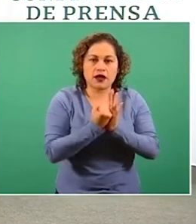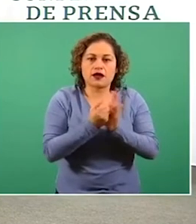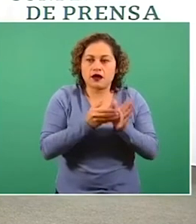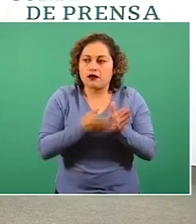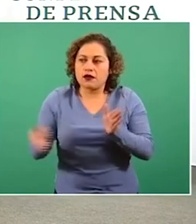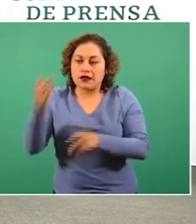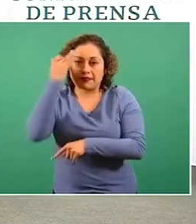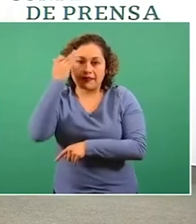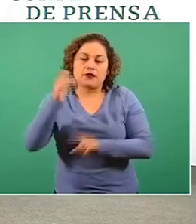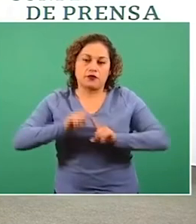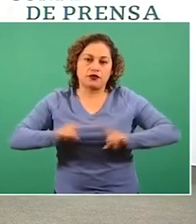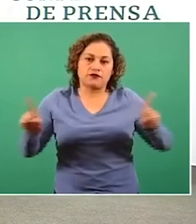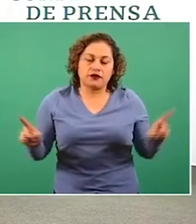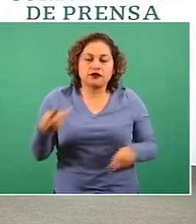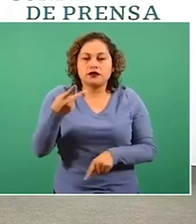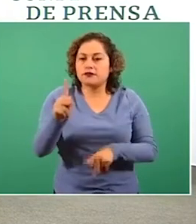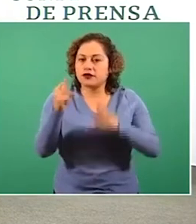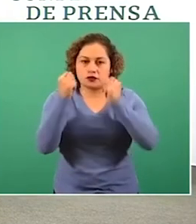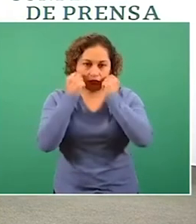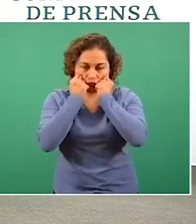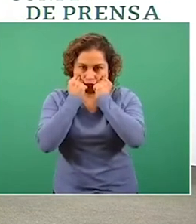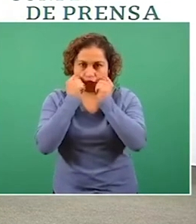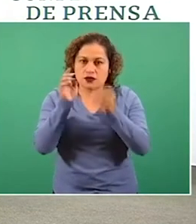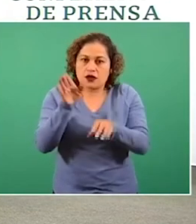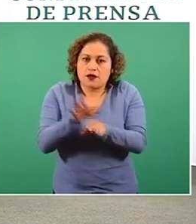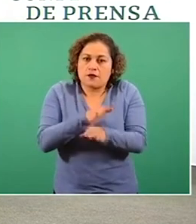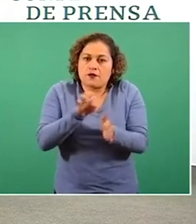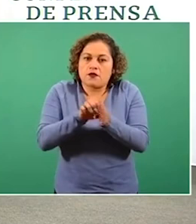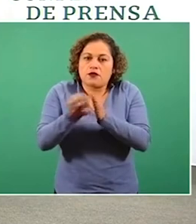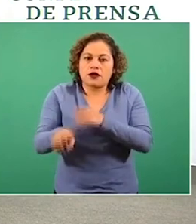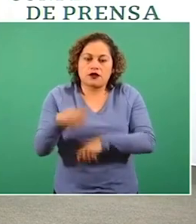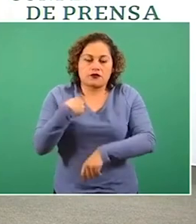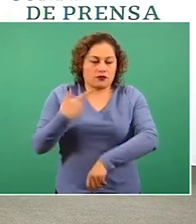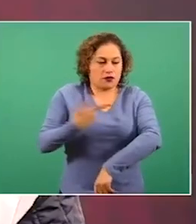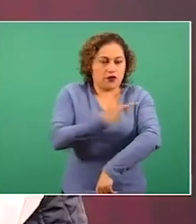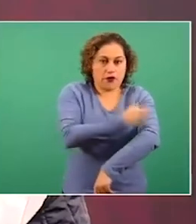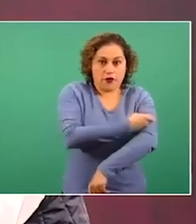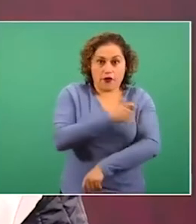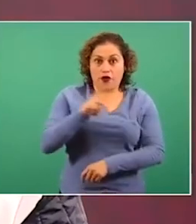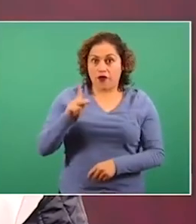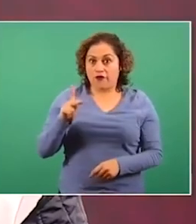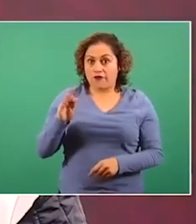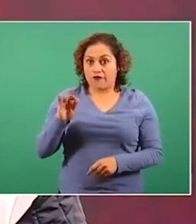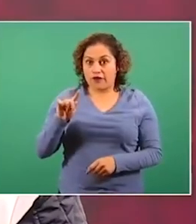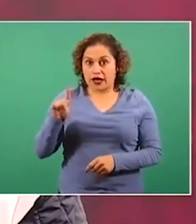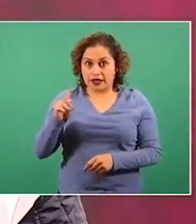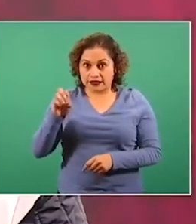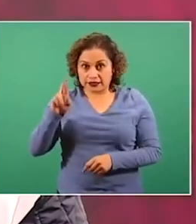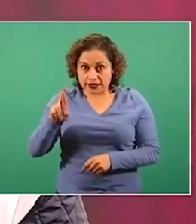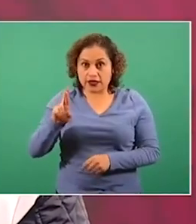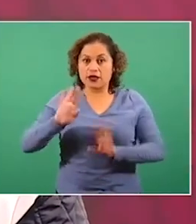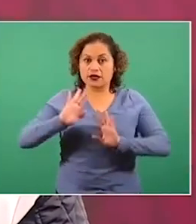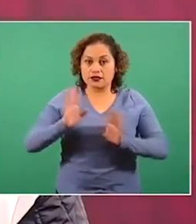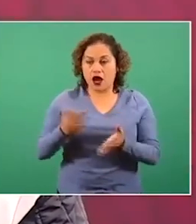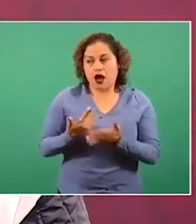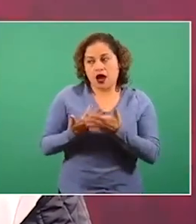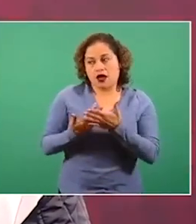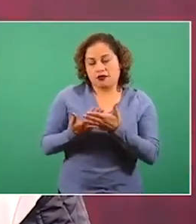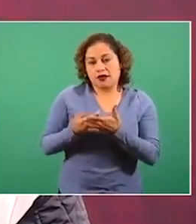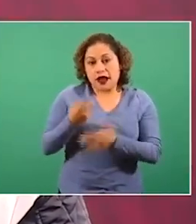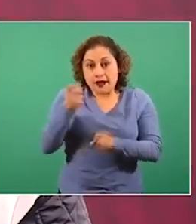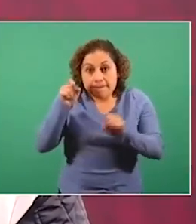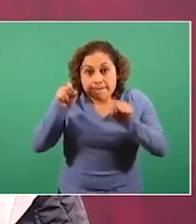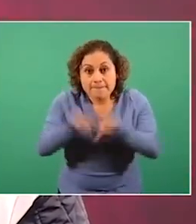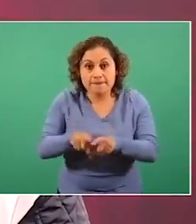dosis tiene que ser Pfizer, igualmente si se trata de AstraZeneca o cualquier otra vacuna que